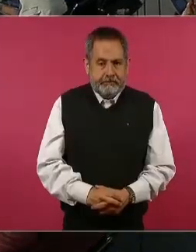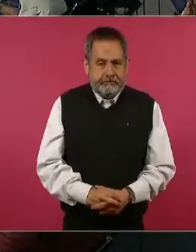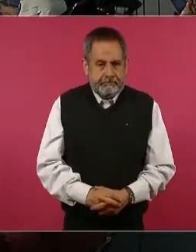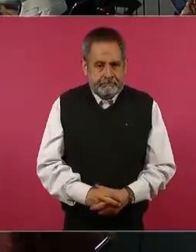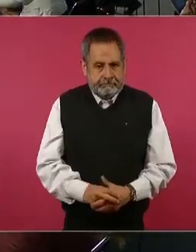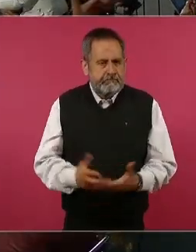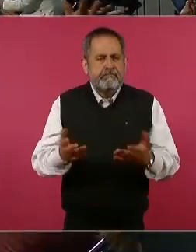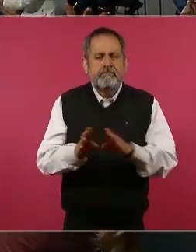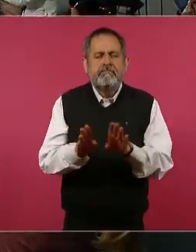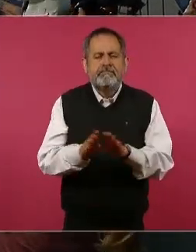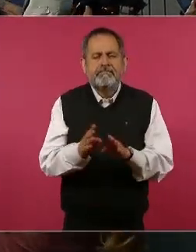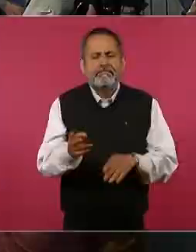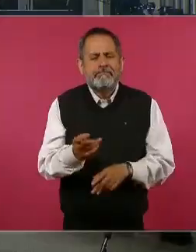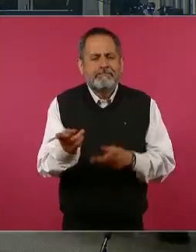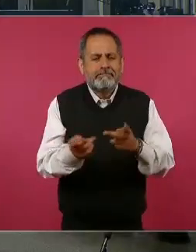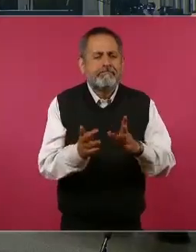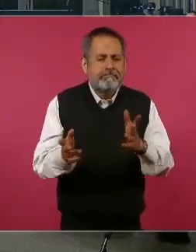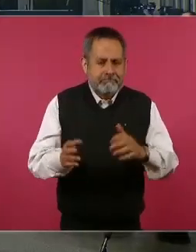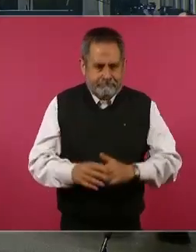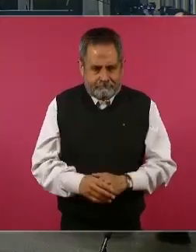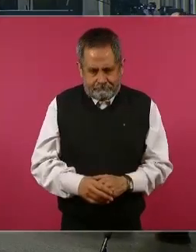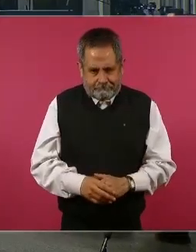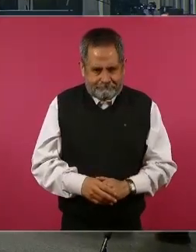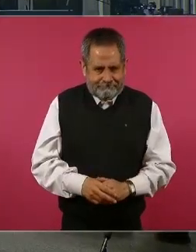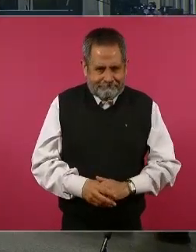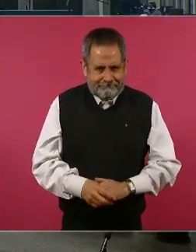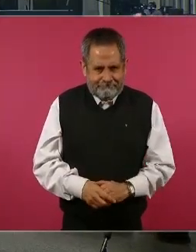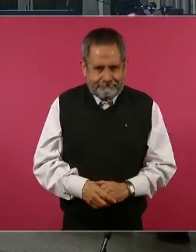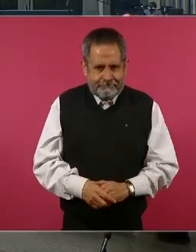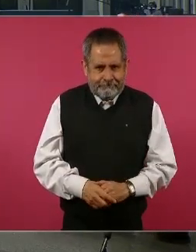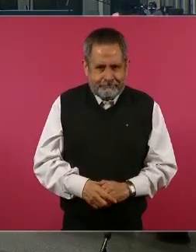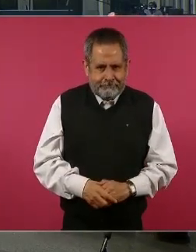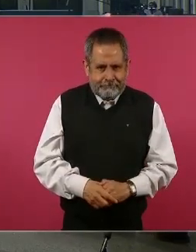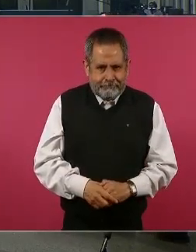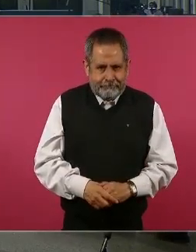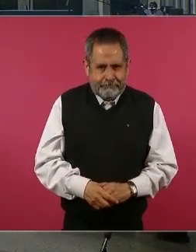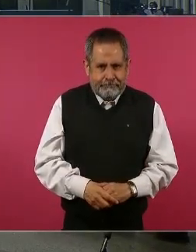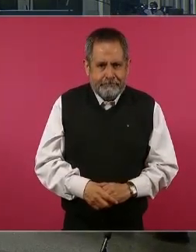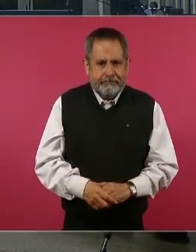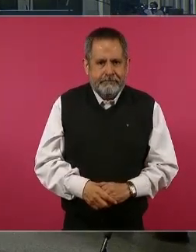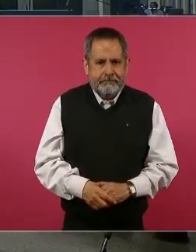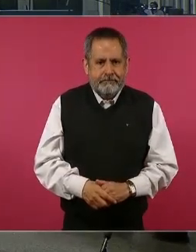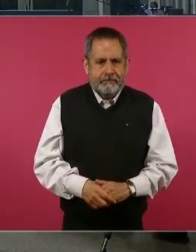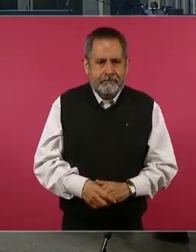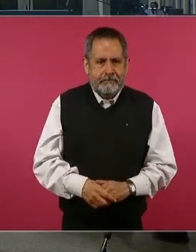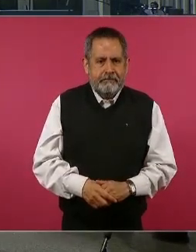¿Cómo le hacemos? Nada, pues. Okay.